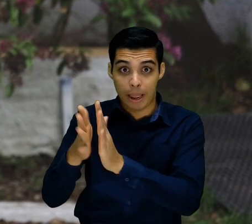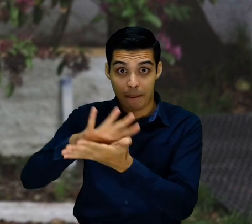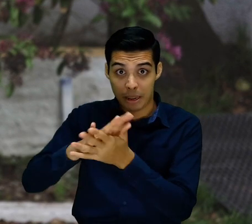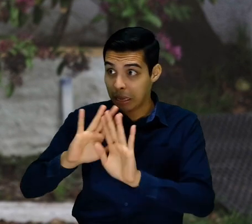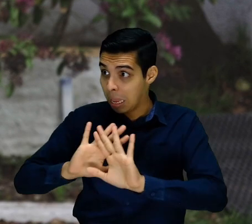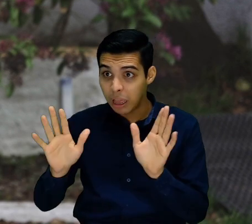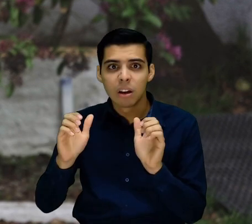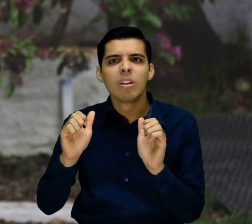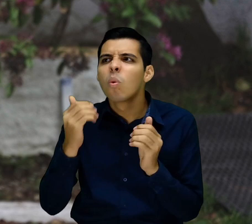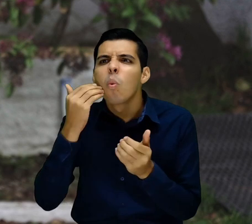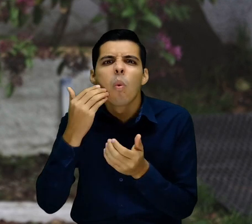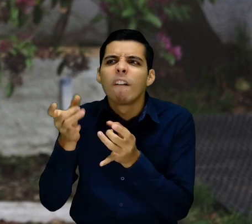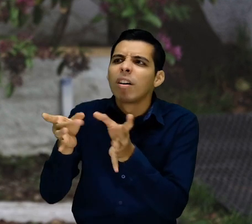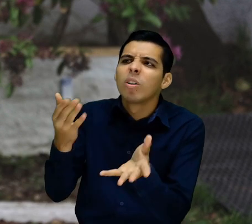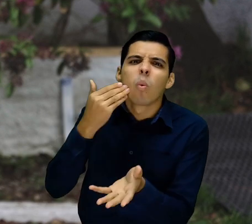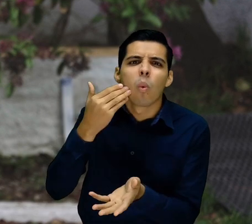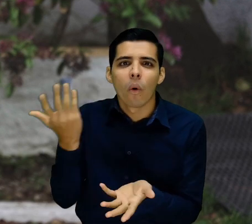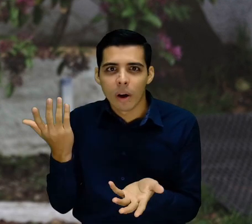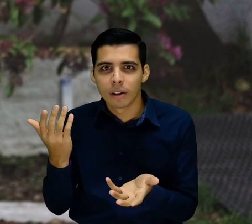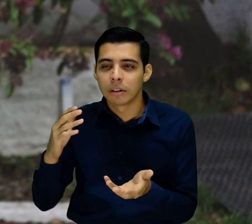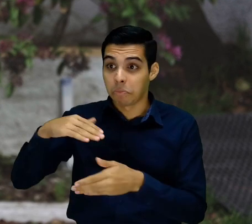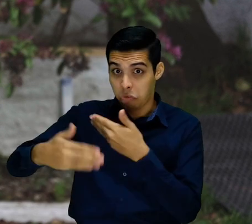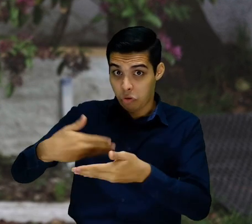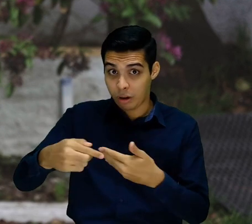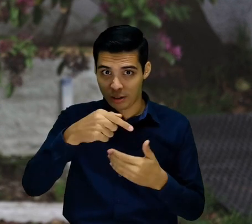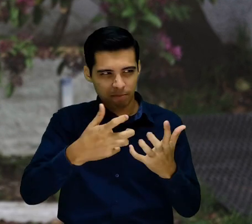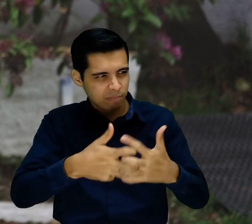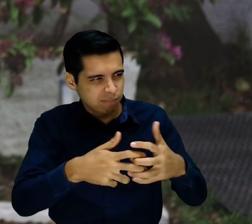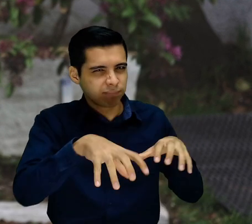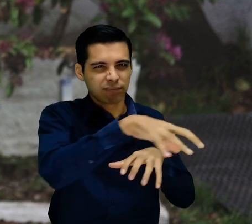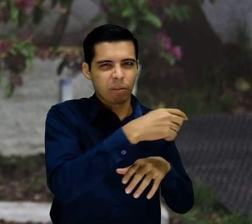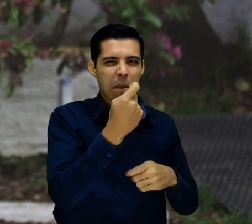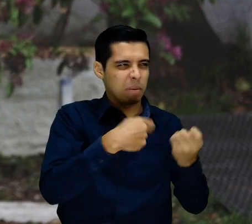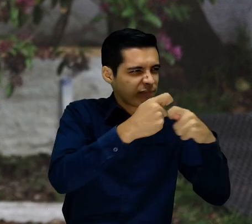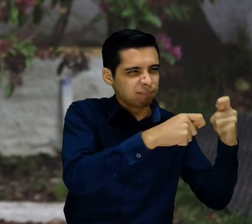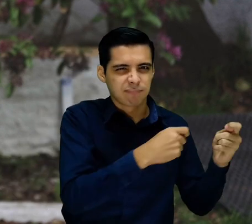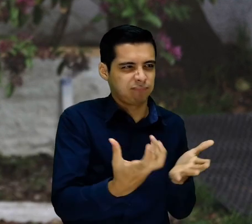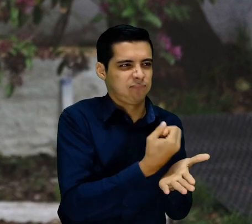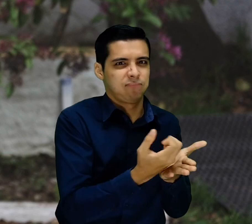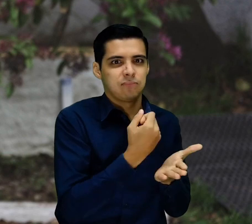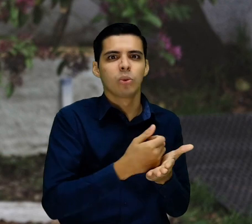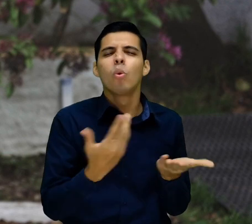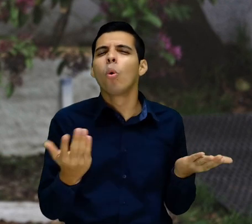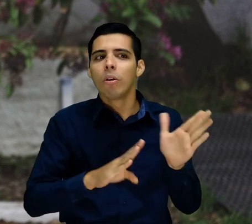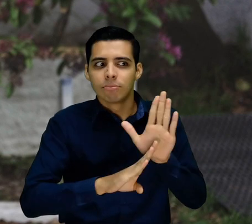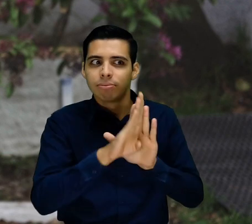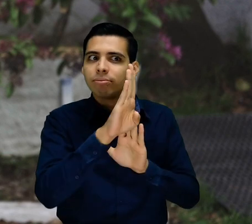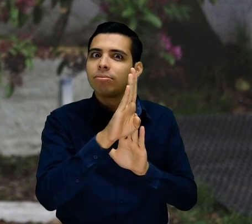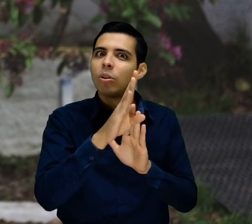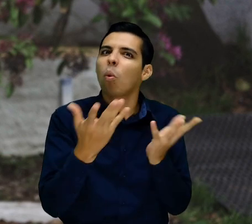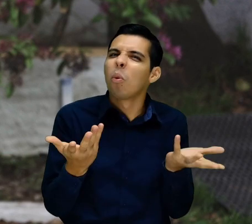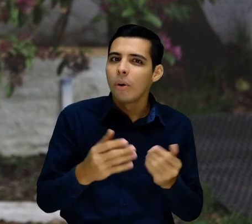y también la evolución a corto, mediano y largo plazo de nuestra economía. Además, es muy importante resaltar que